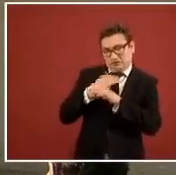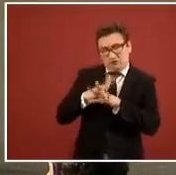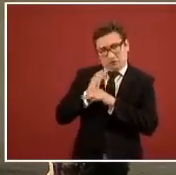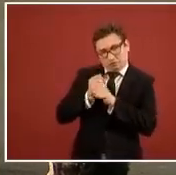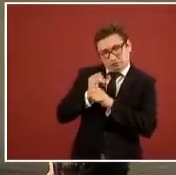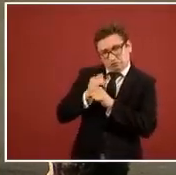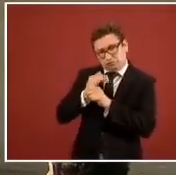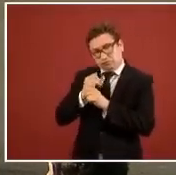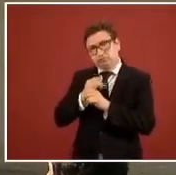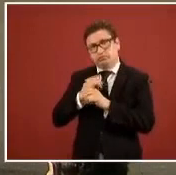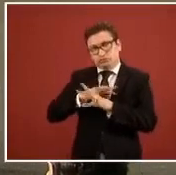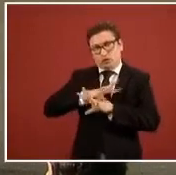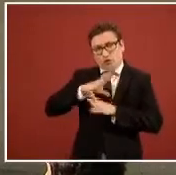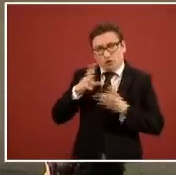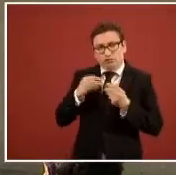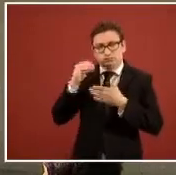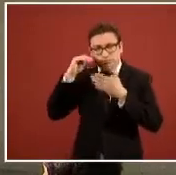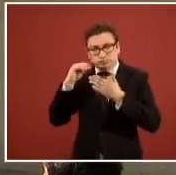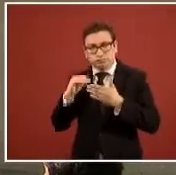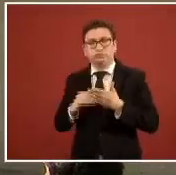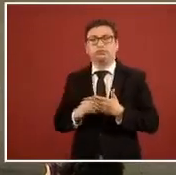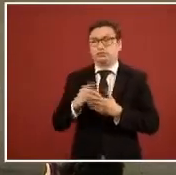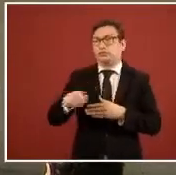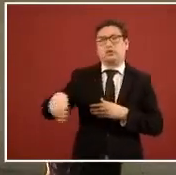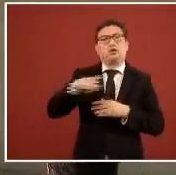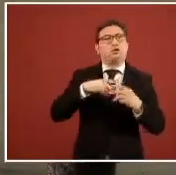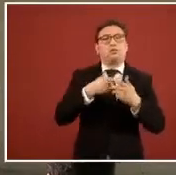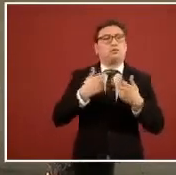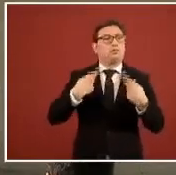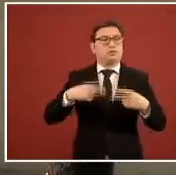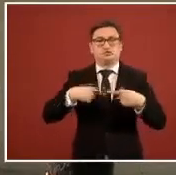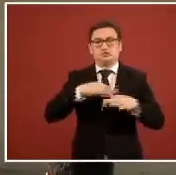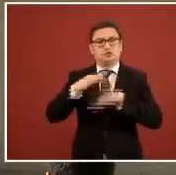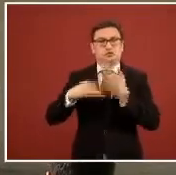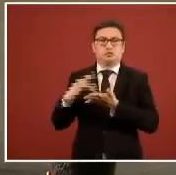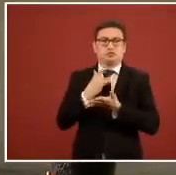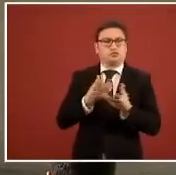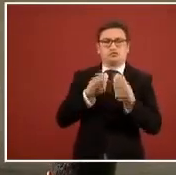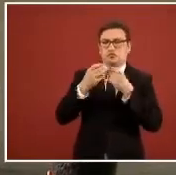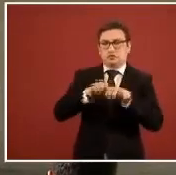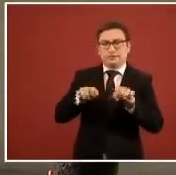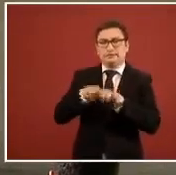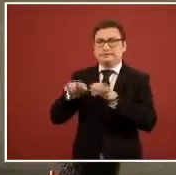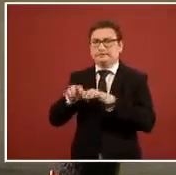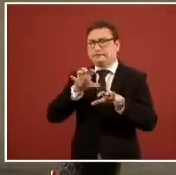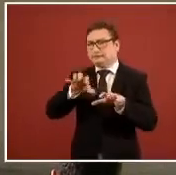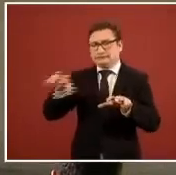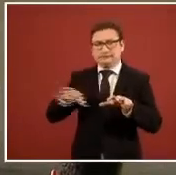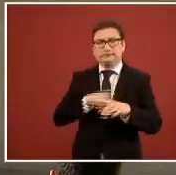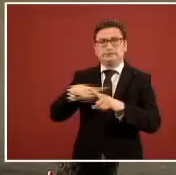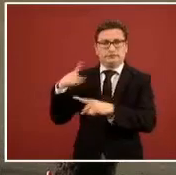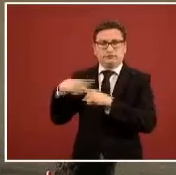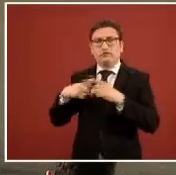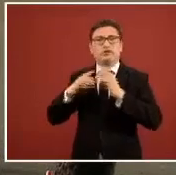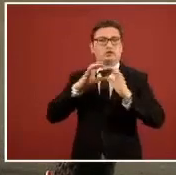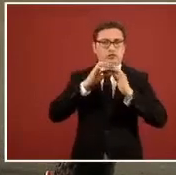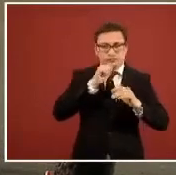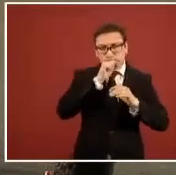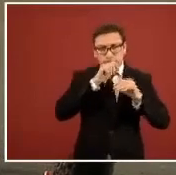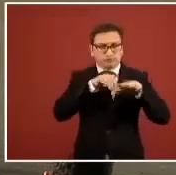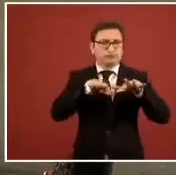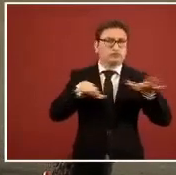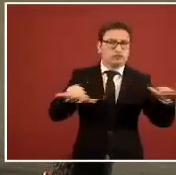poco gestionando, con el apoyo de muchas personas, con el apoyo de muchos equipos de comunicación